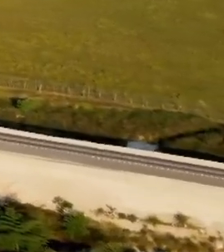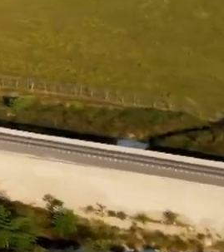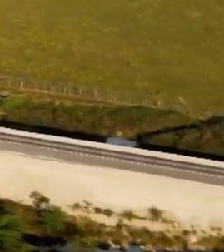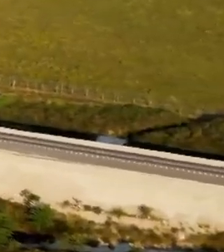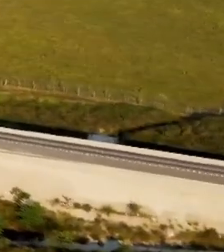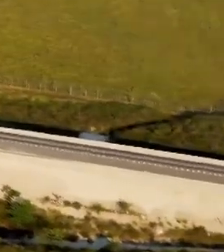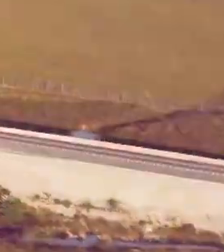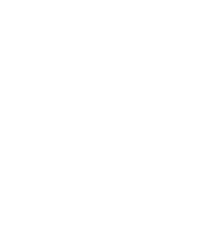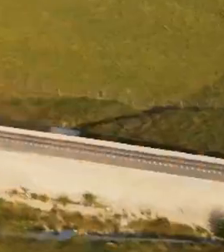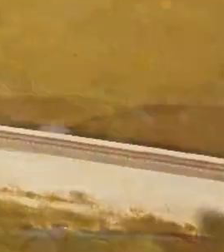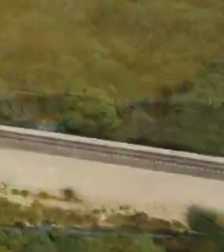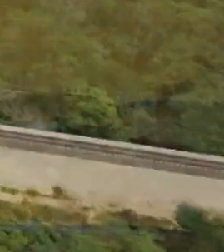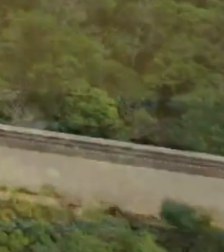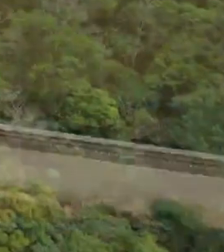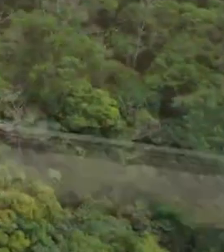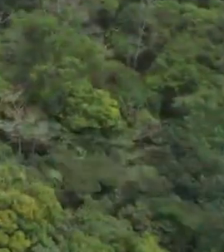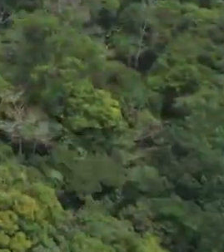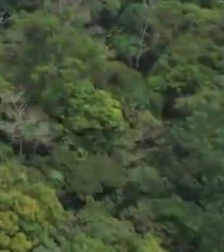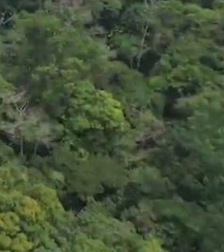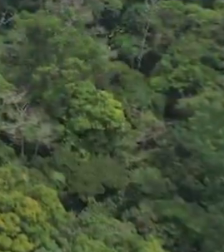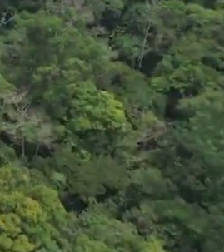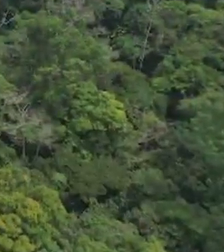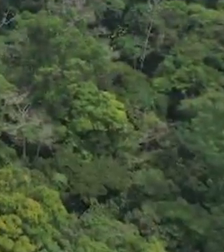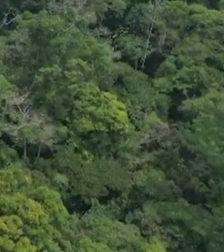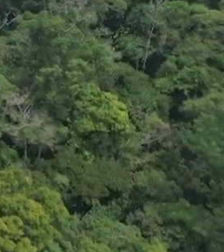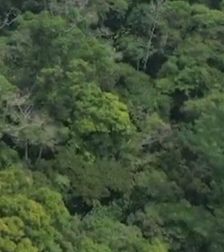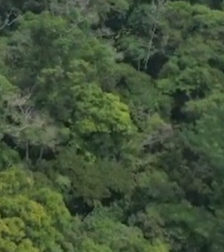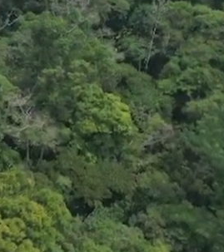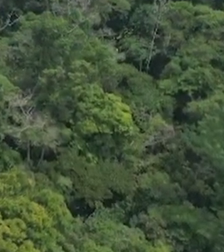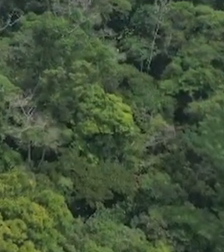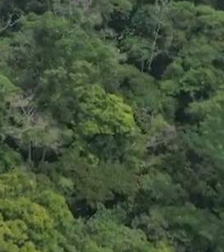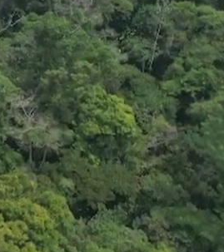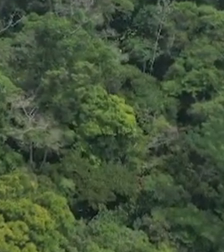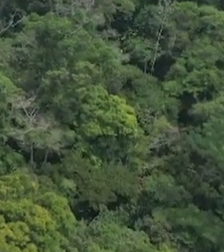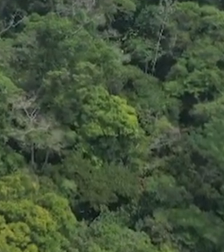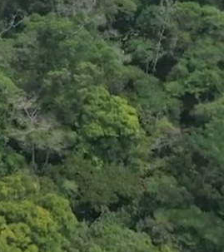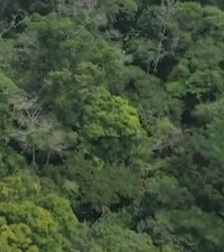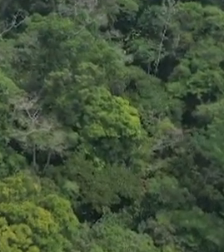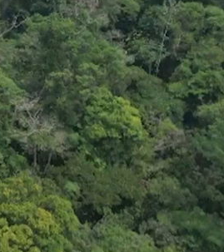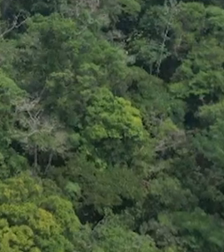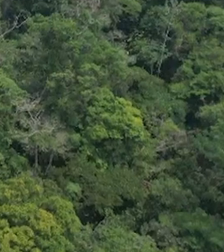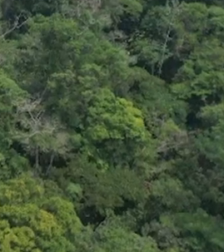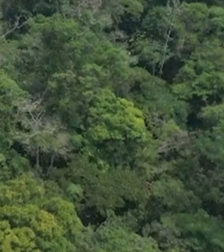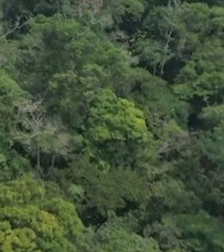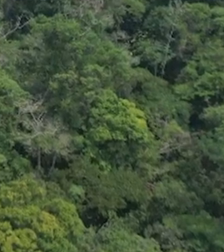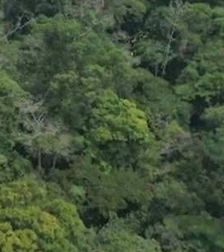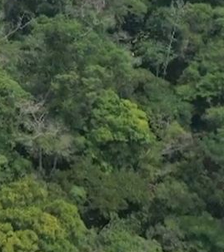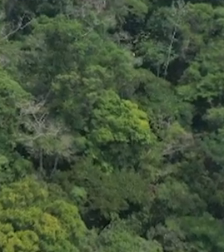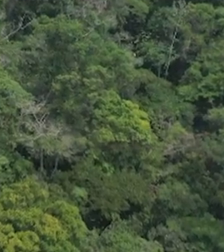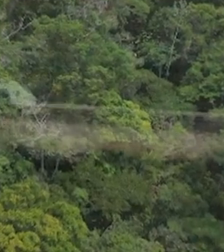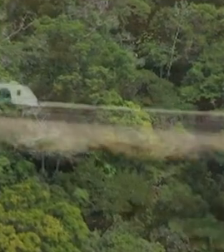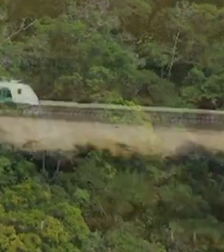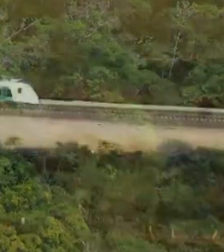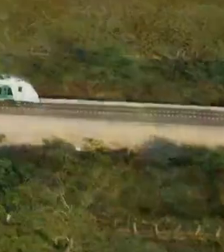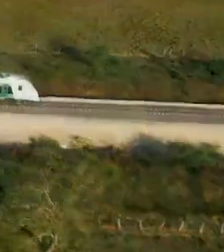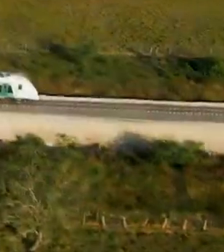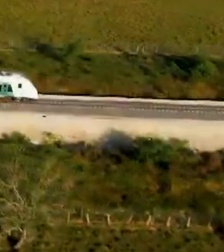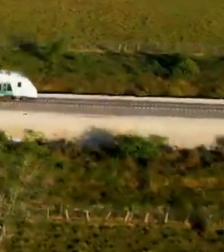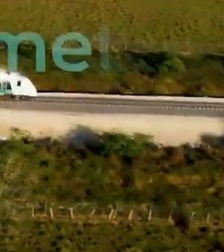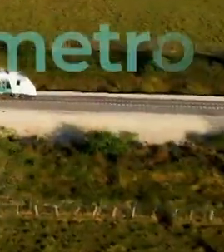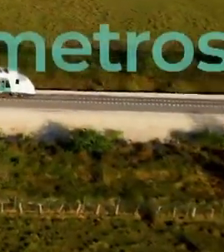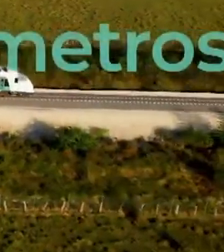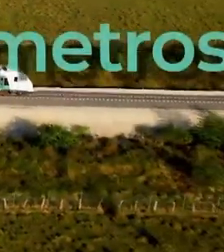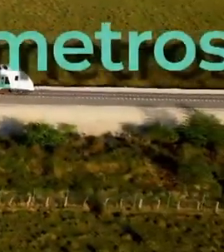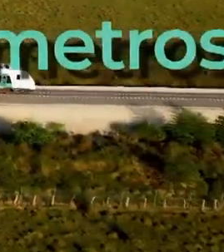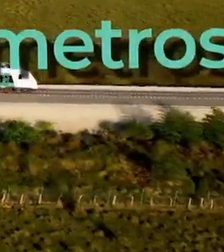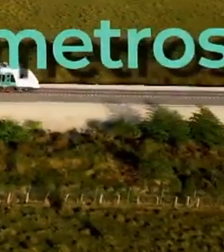15 de septiembre con la apertura del Hotel Palenque, el cual contará con 160 modernas y cómodas habitaciones. A